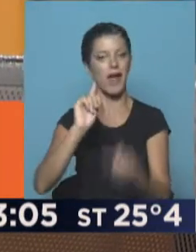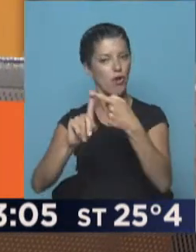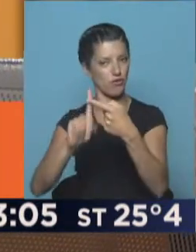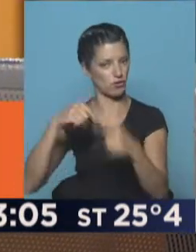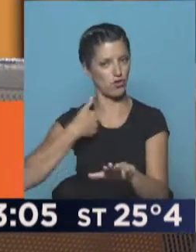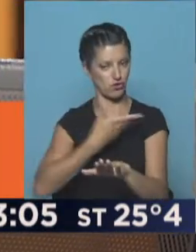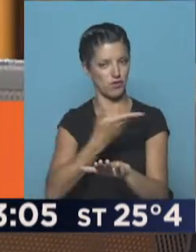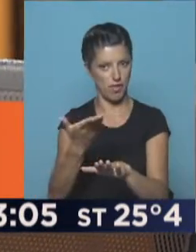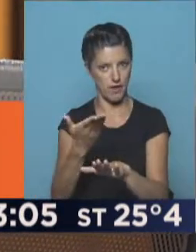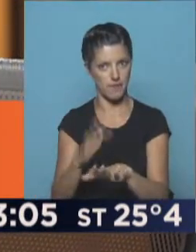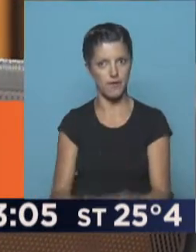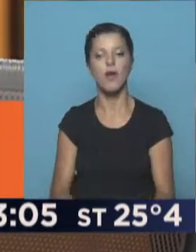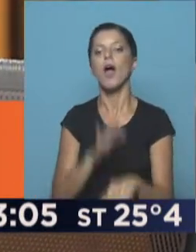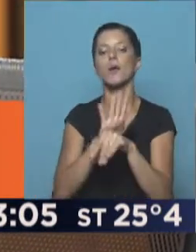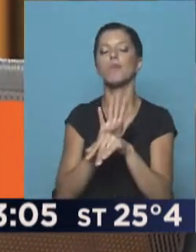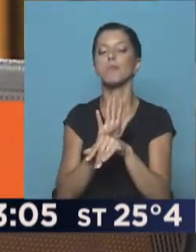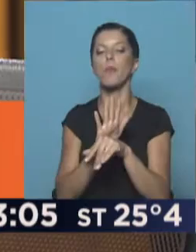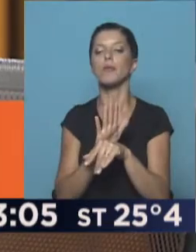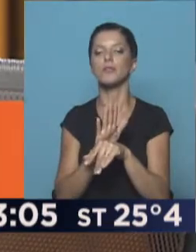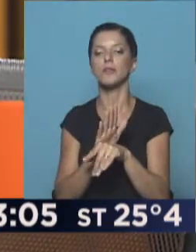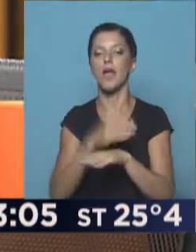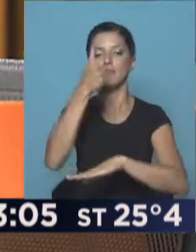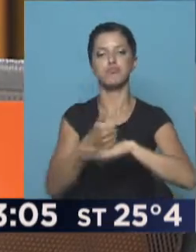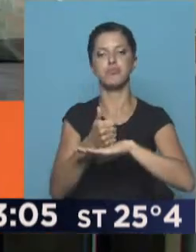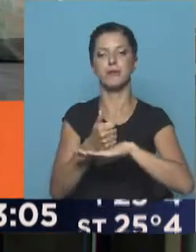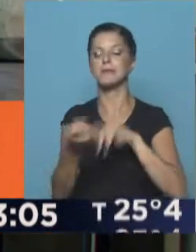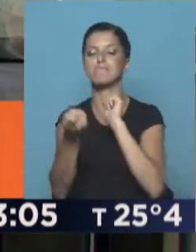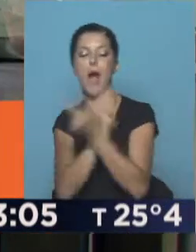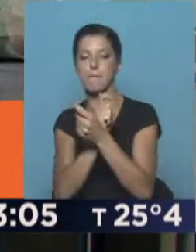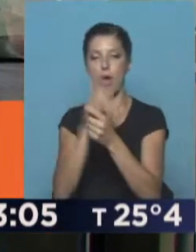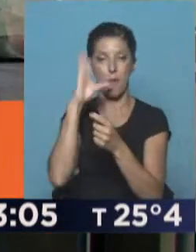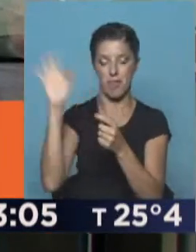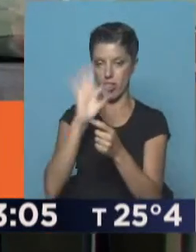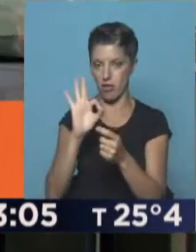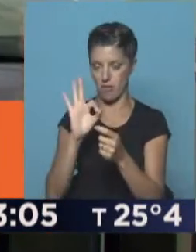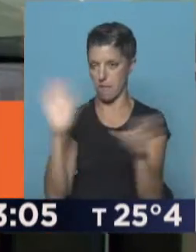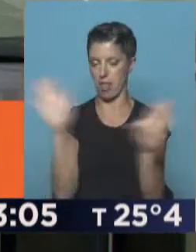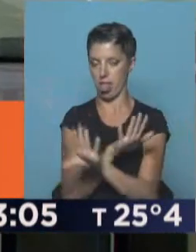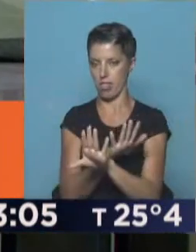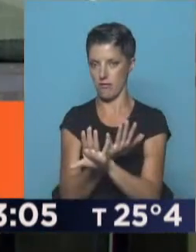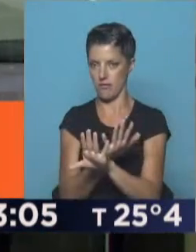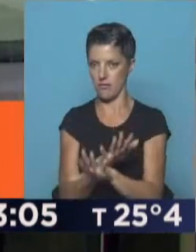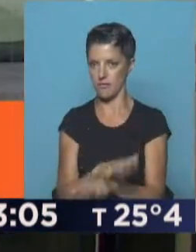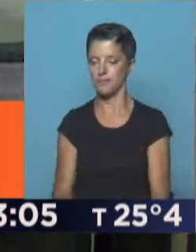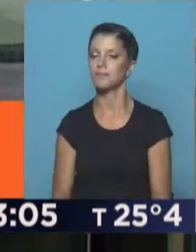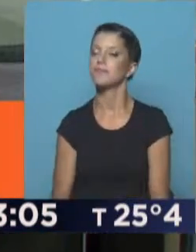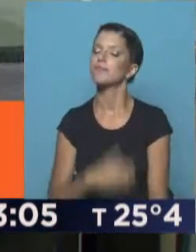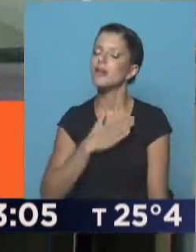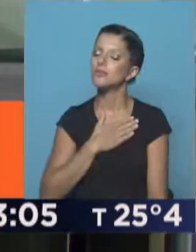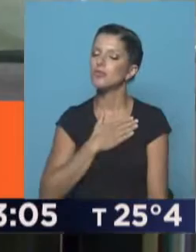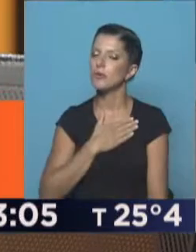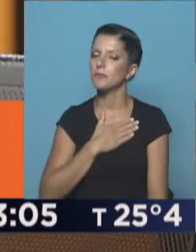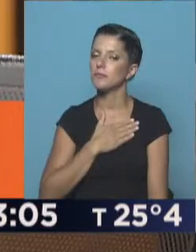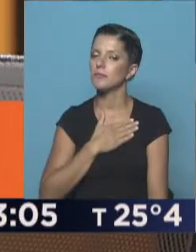él es como sorpresivo ante esto, le gusta cambiar la jugada. Me gustaría saber si ya estás